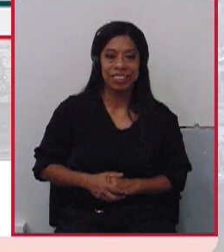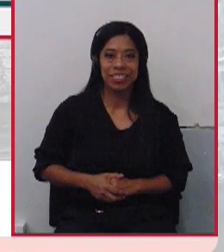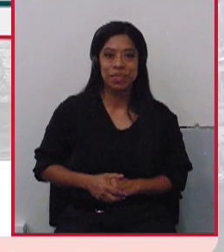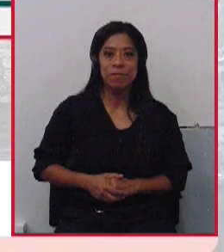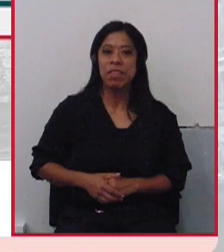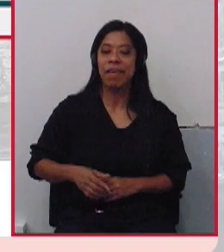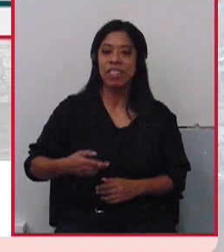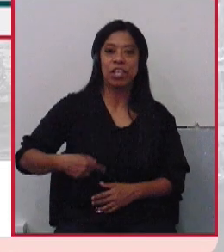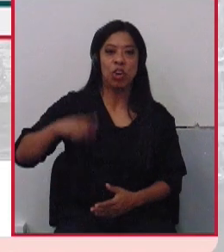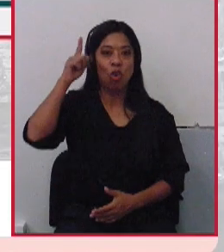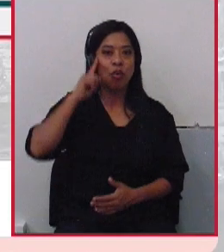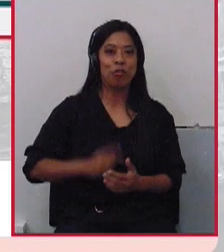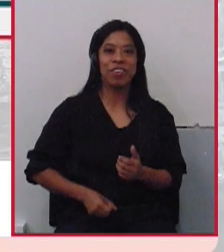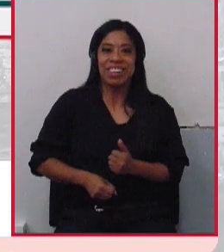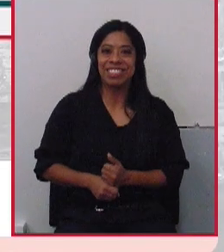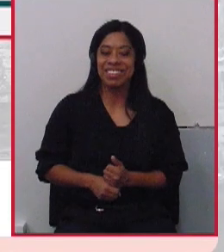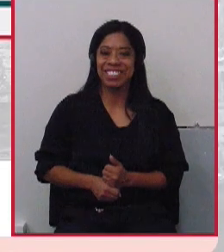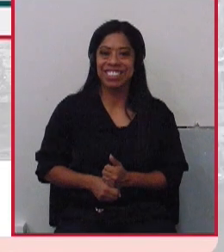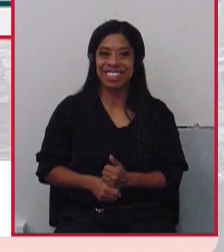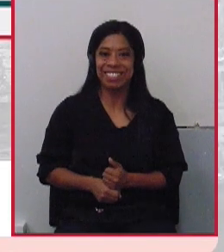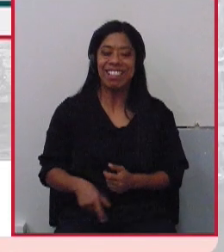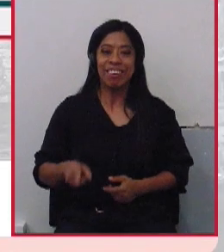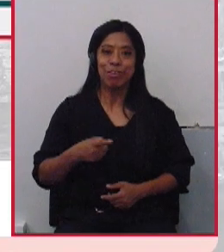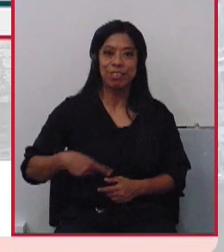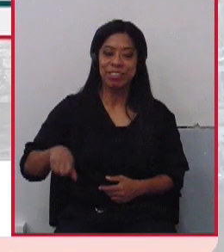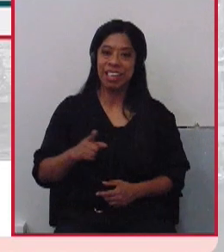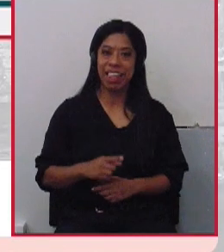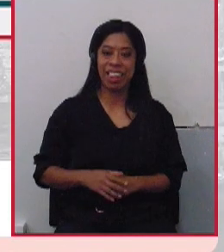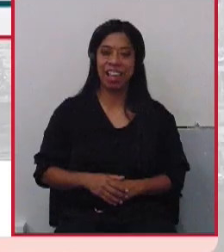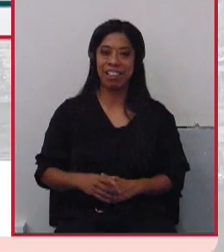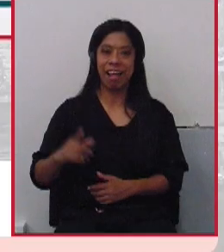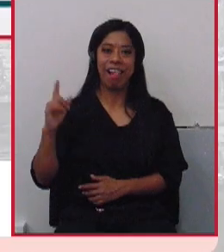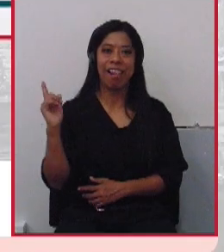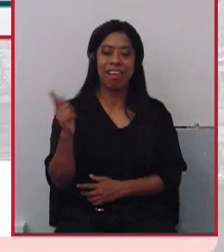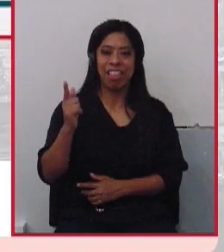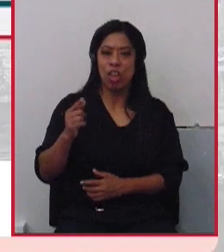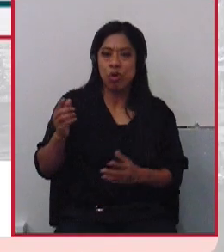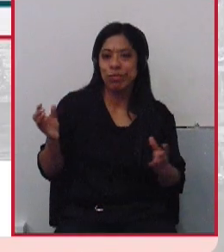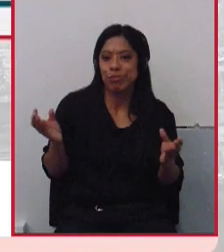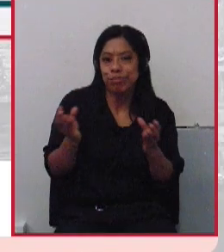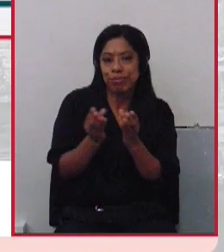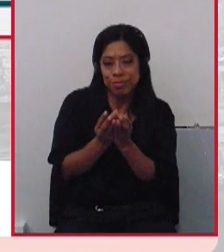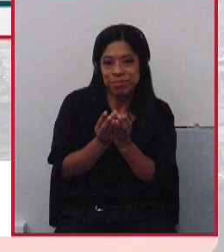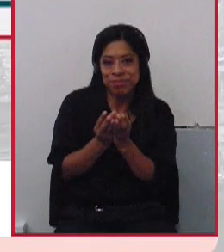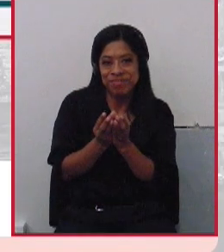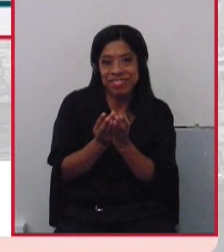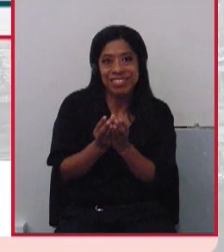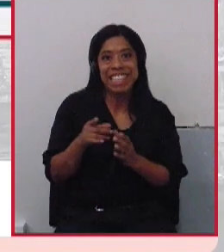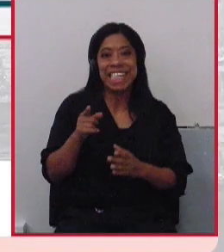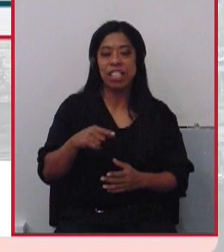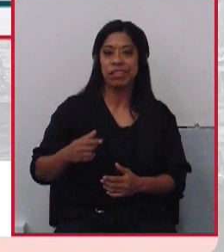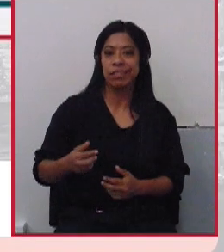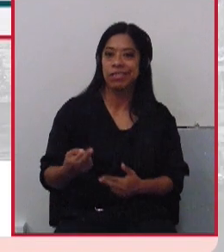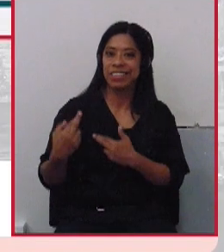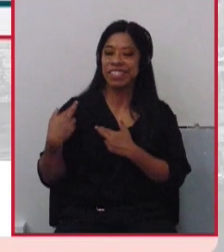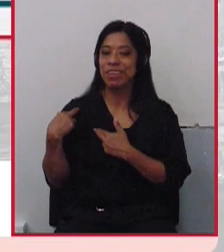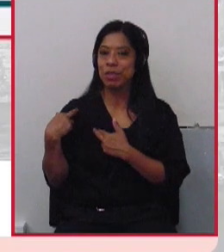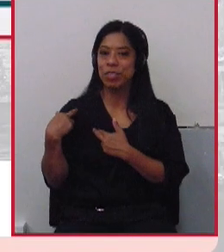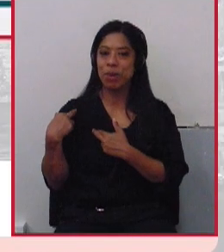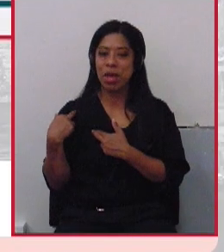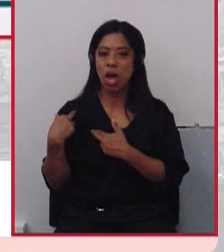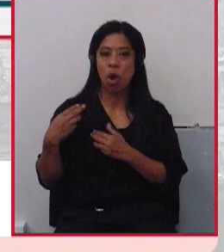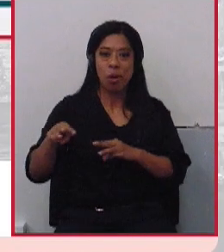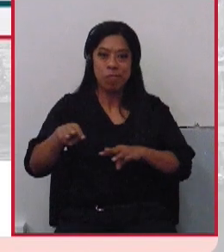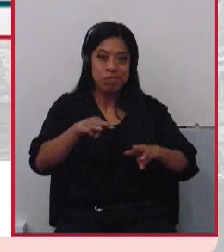con más confianza, un patch list de campo bien reducido y nos hicimos cargo de las pruebas